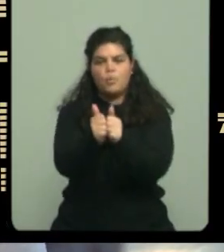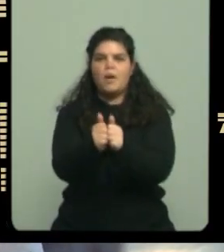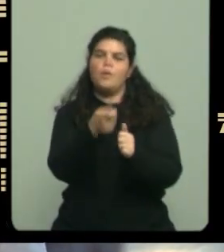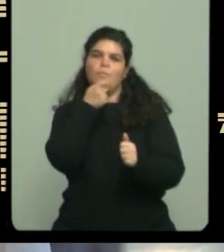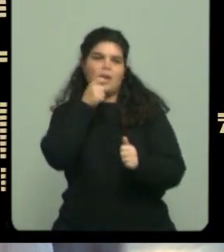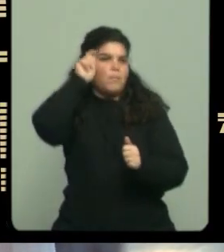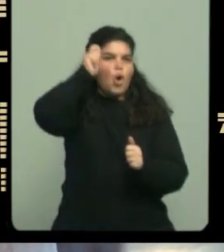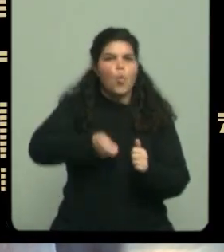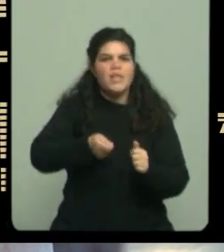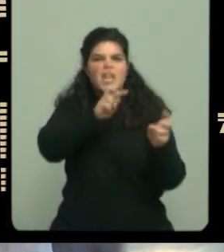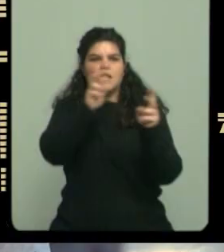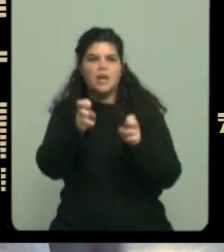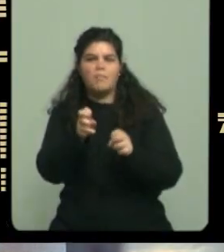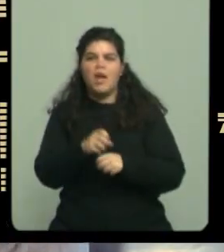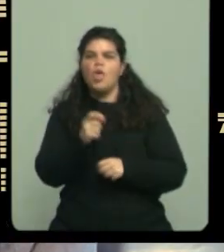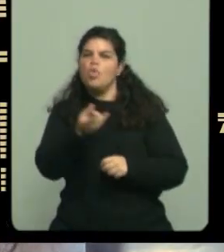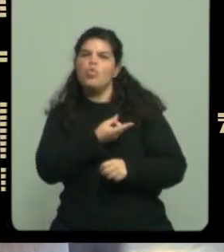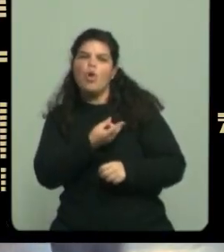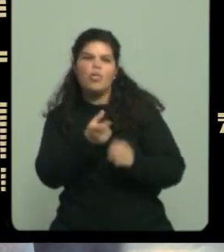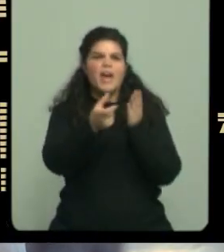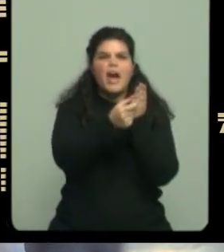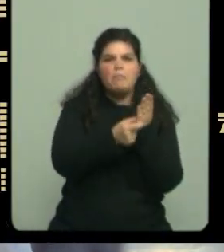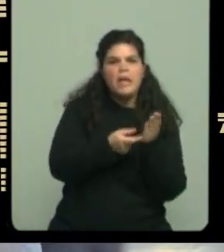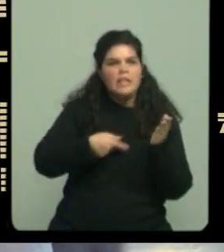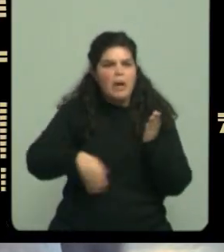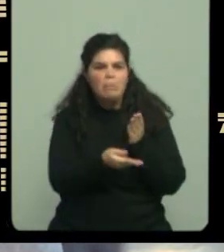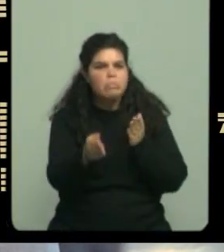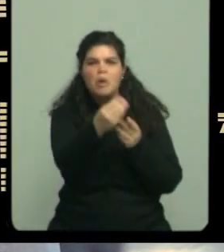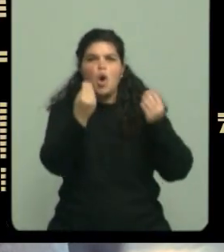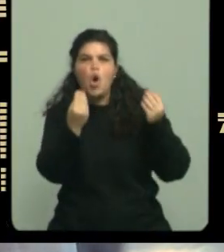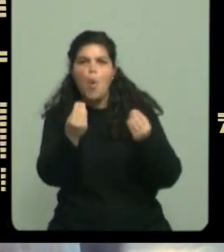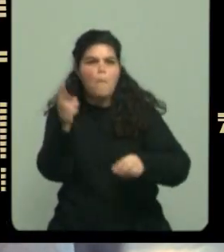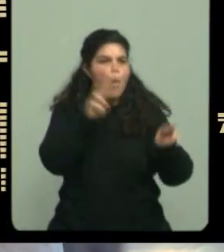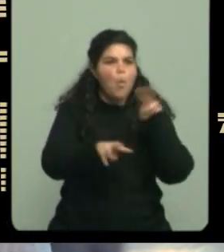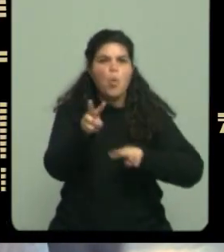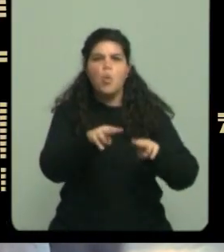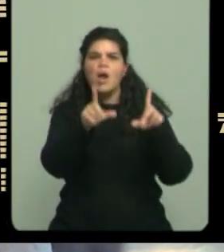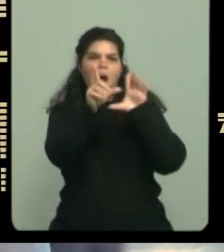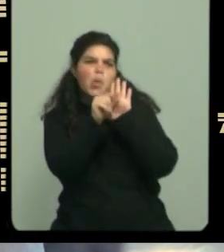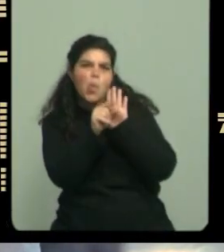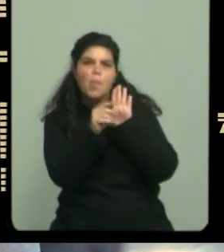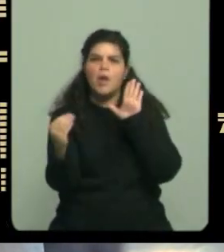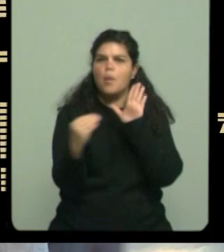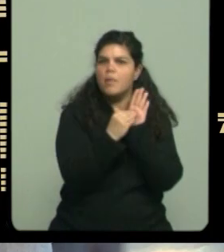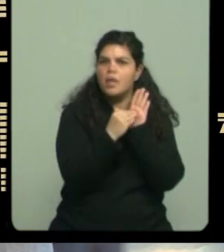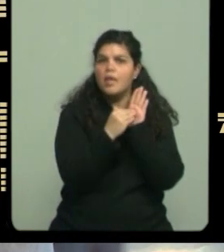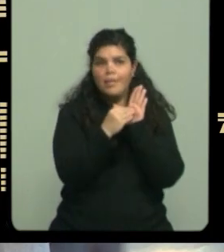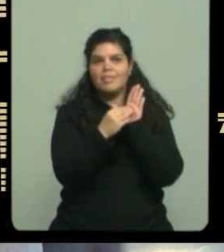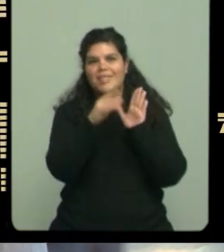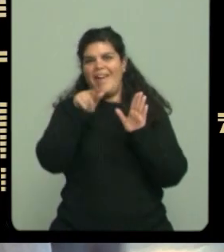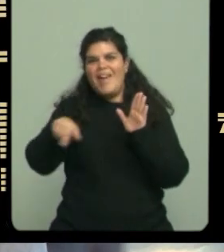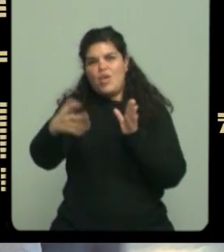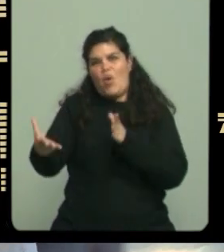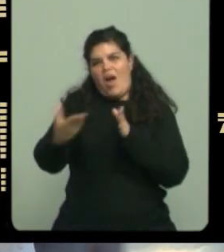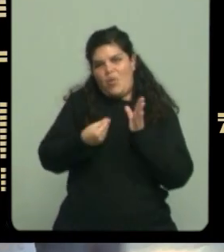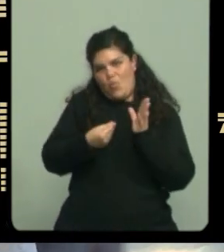causas judiciales, dónde está tu causa, dónde tenés que ir. La verdad que hoy en día hay un montón de organismos que estamos trabajando